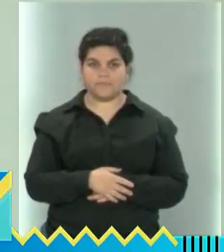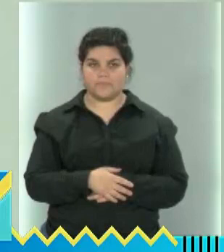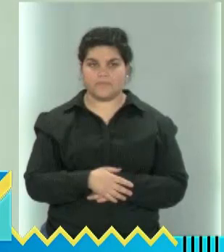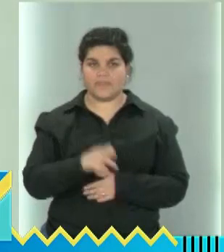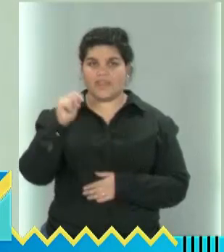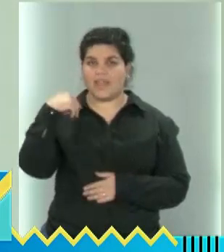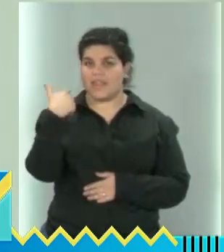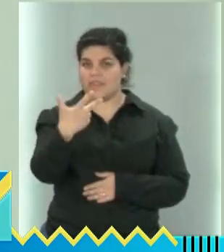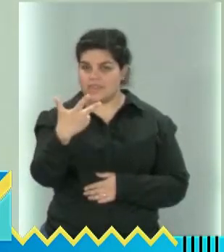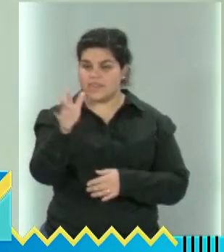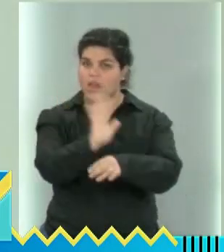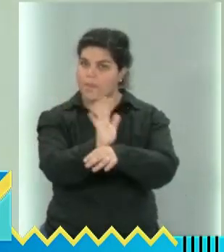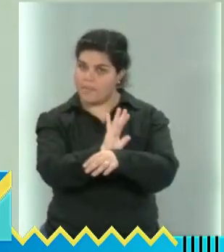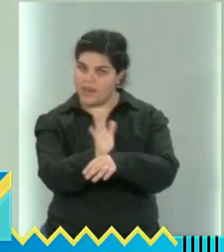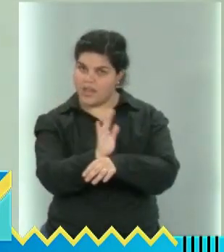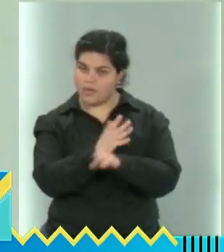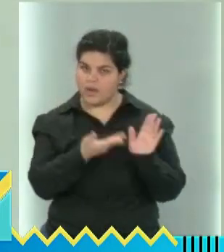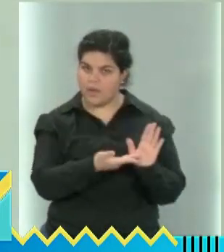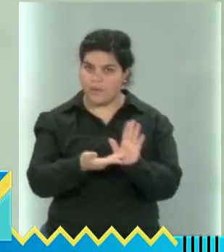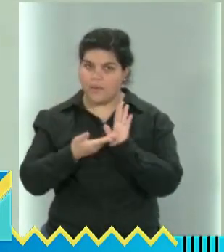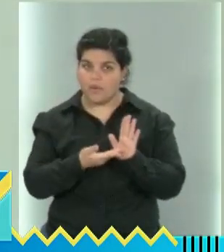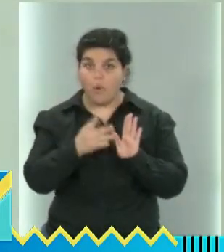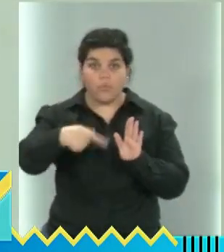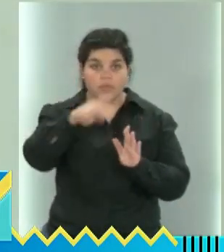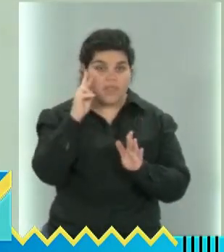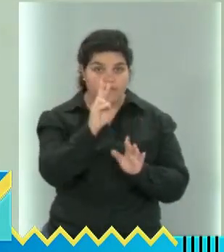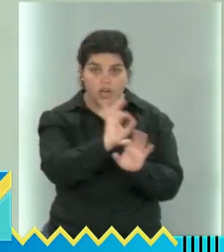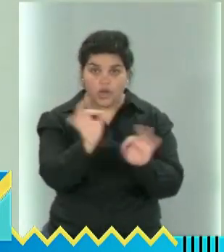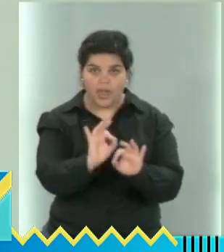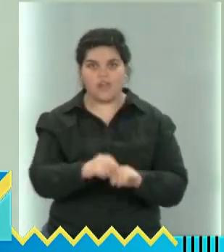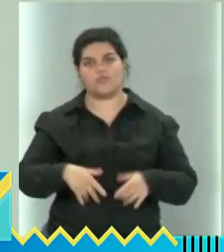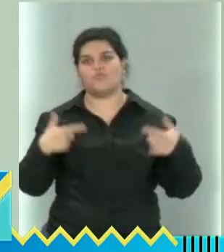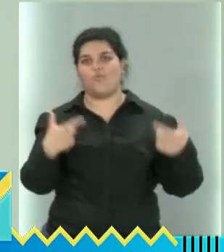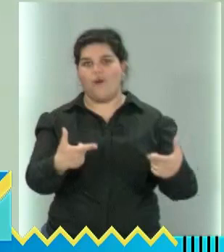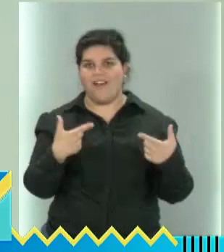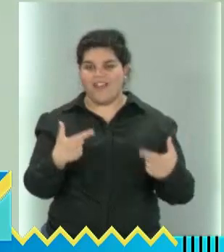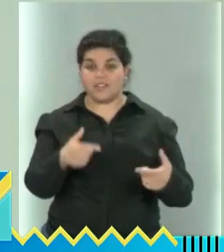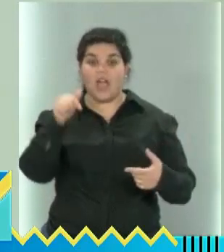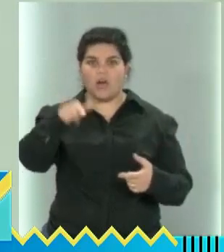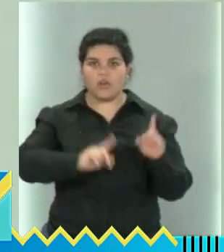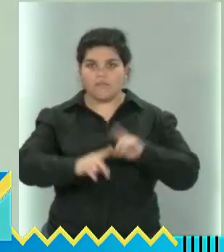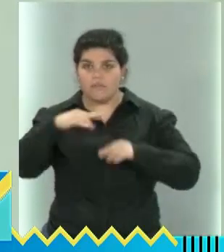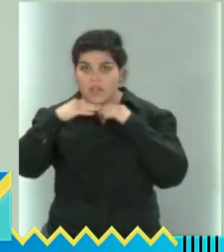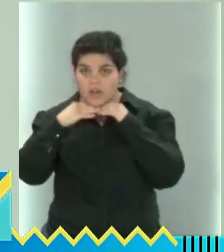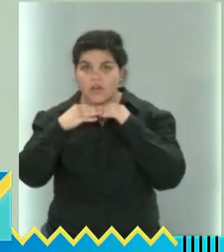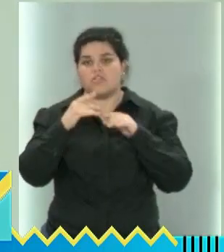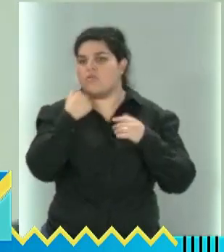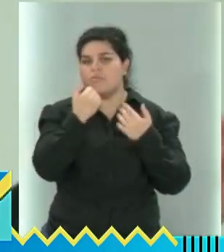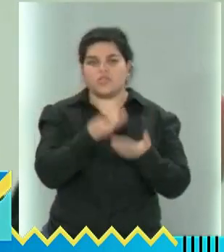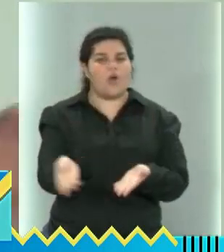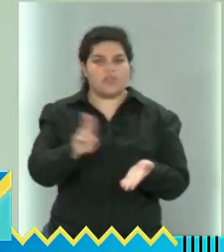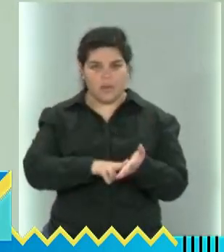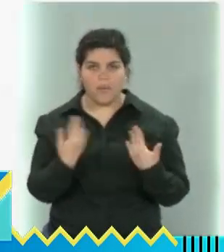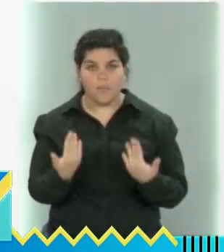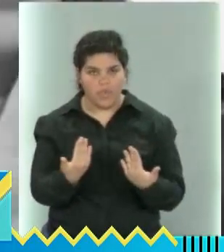Estas fueron las 3 recomendaciones. Si no vieron las películas, están de suerte, y si no también, porque las películas no fueron hechas para verlas una